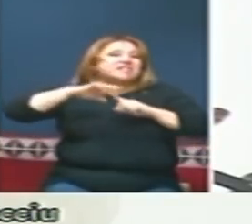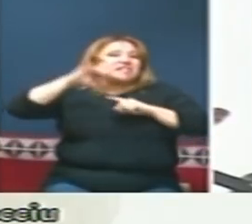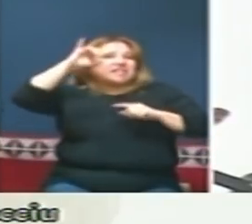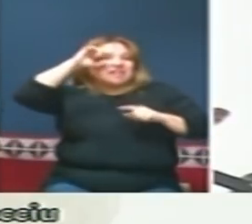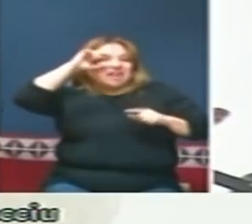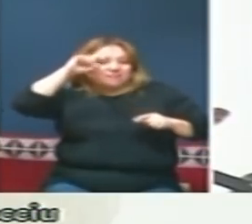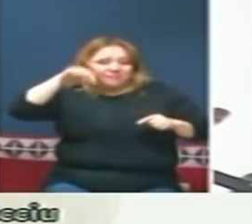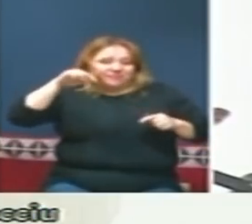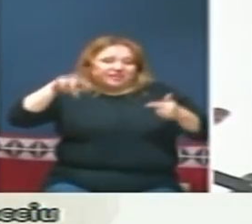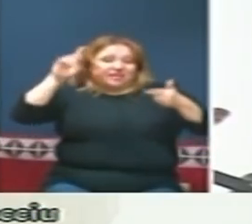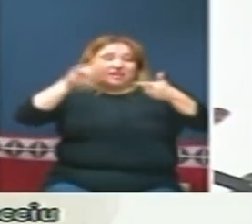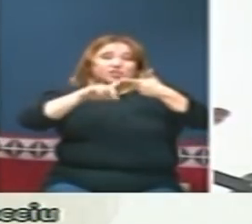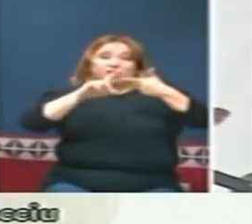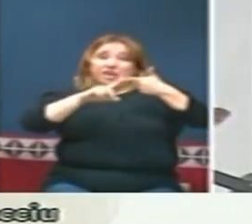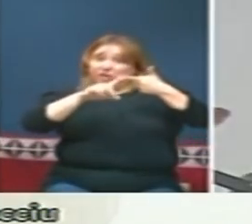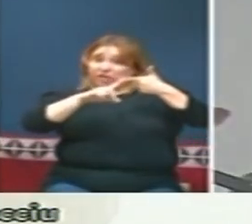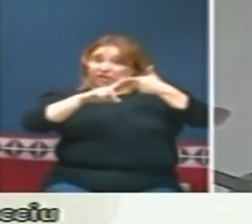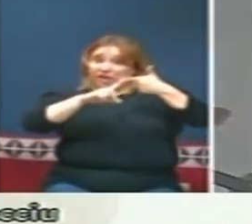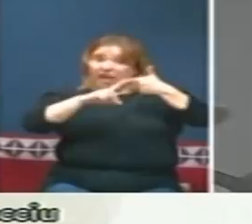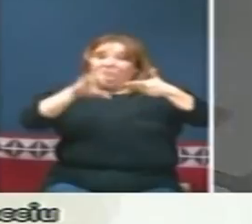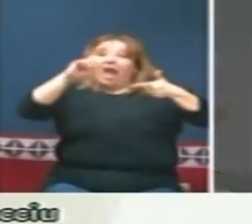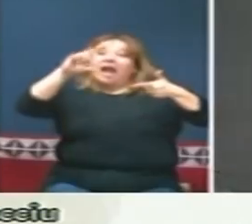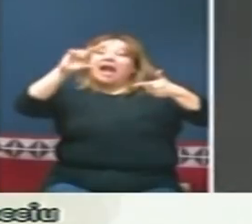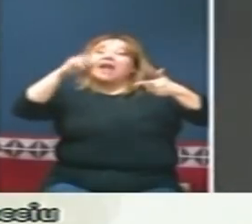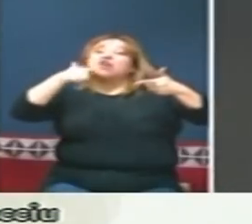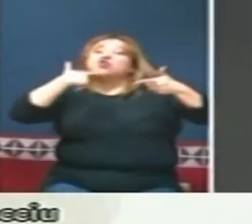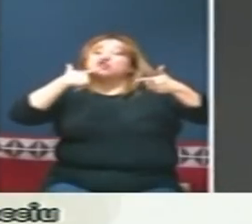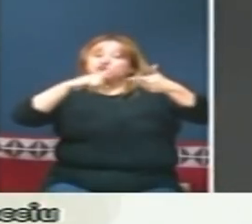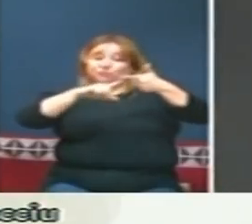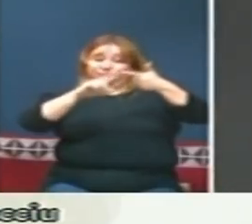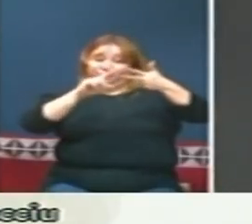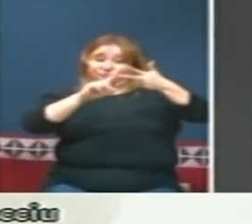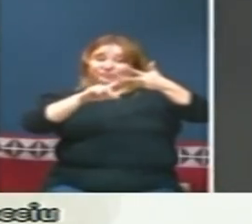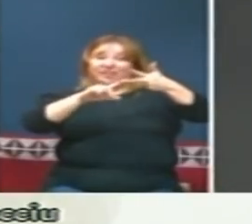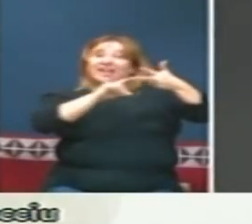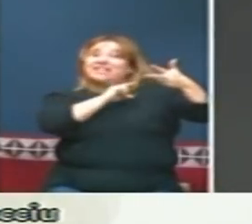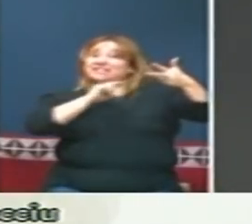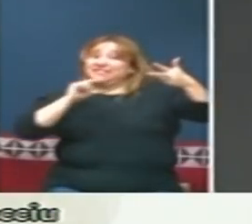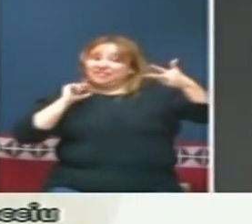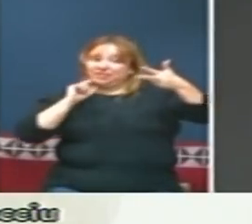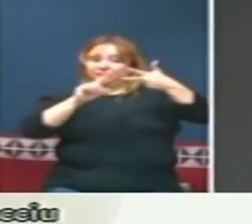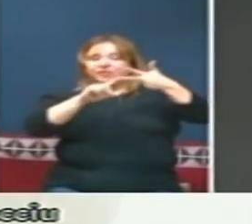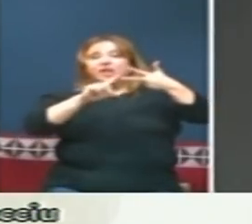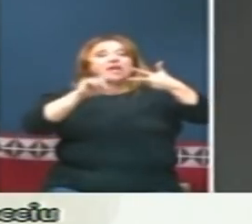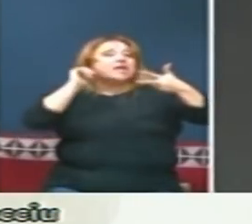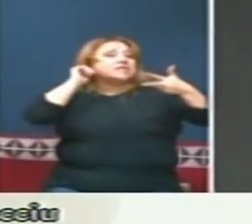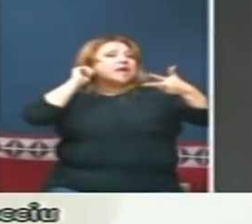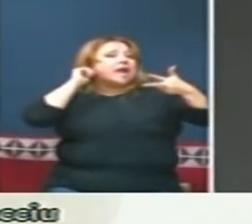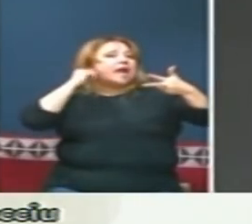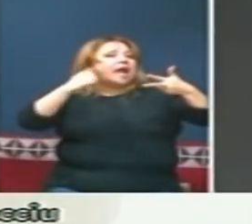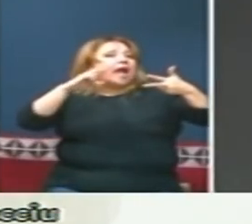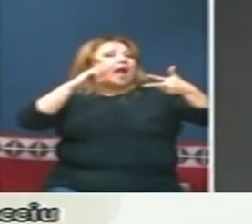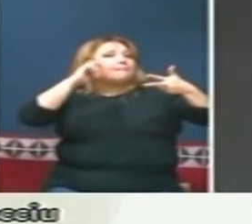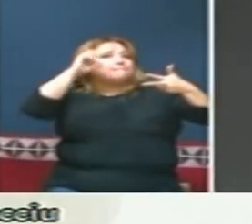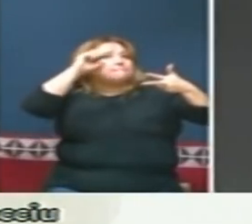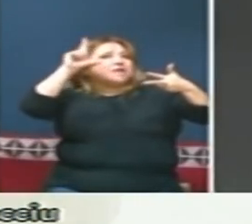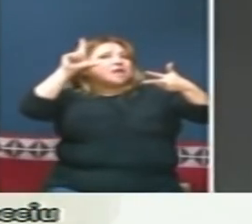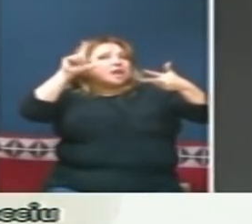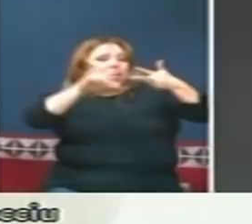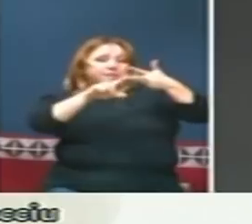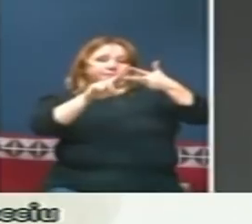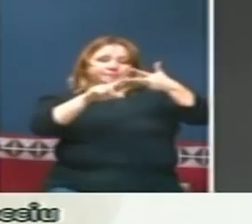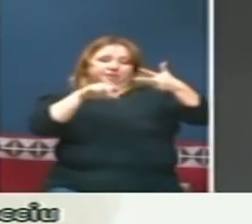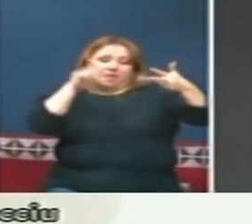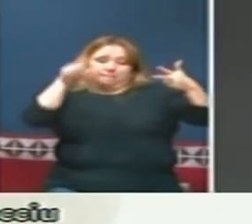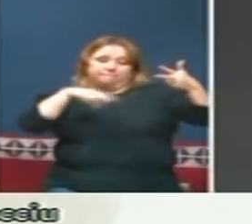Rioja, Carlos de Dios Murias, franciscano conventual, Gabriel Longueville, sacerdote